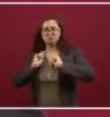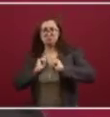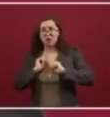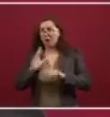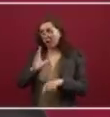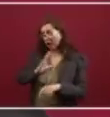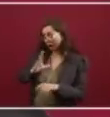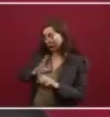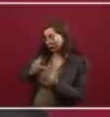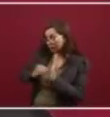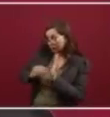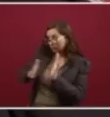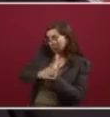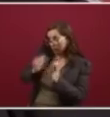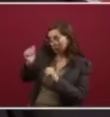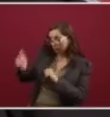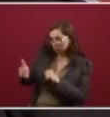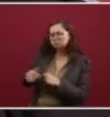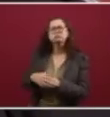Sí, sí.